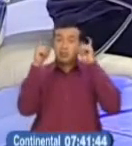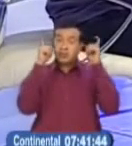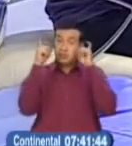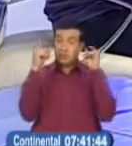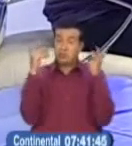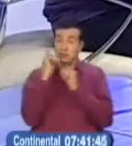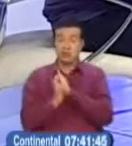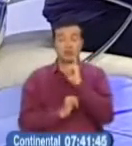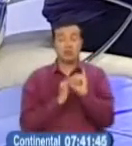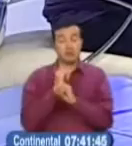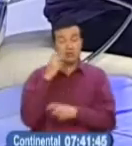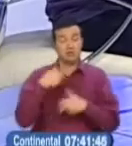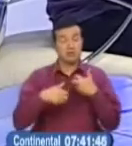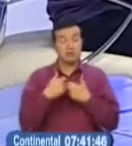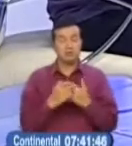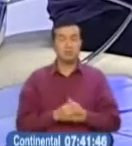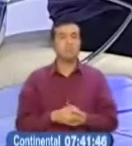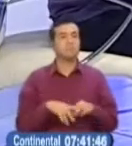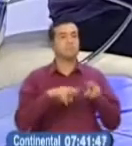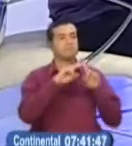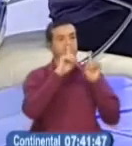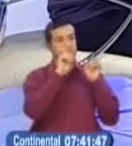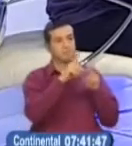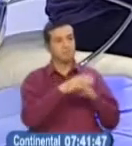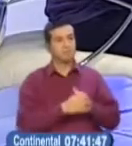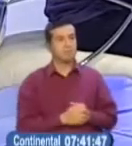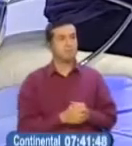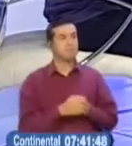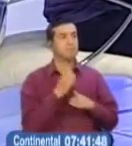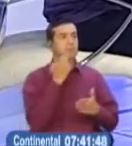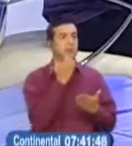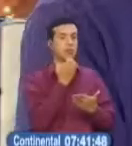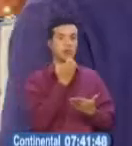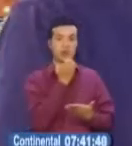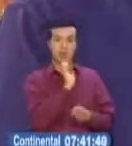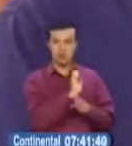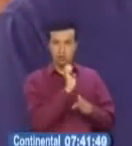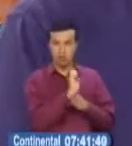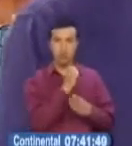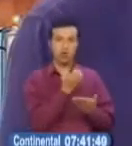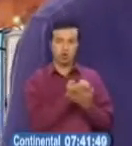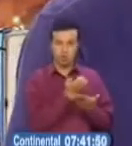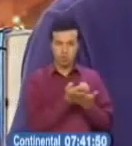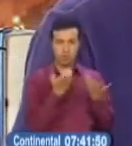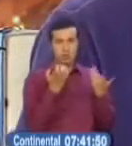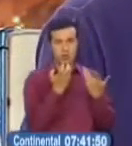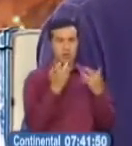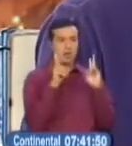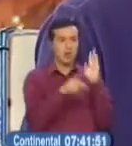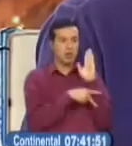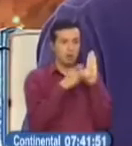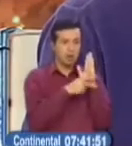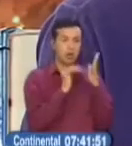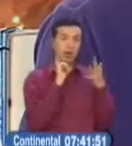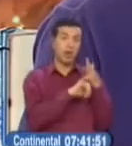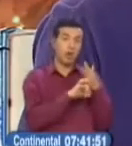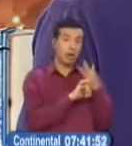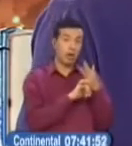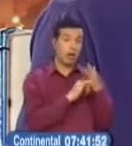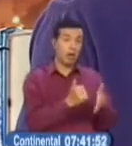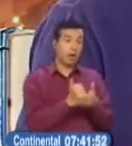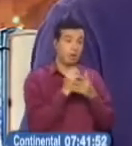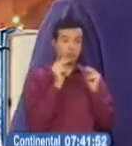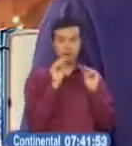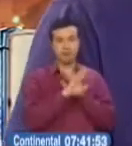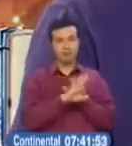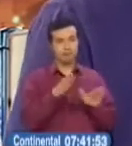entorno internacional adverso. Pero vamos entonces a lo siguiente, es decir, economía sustentada en precios de commodity, no se le puede decir que es una